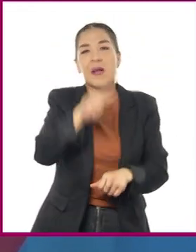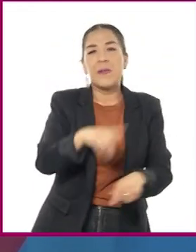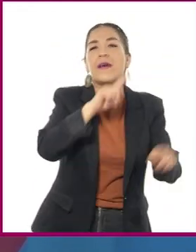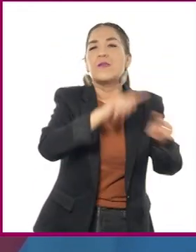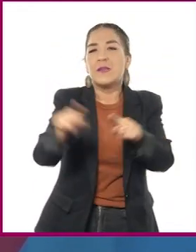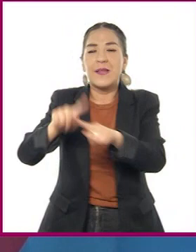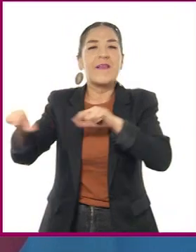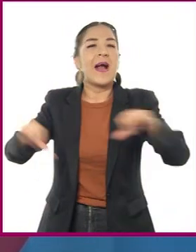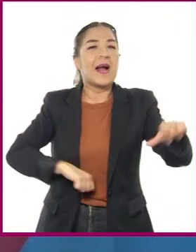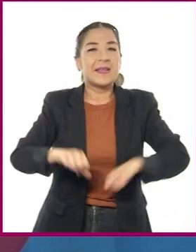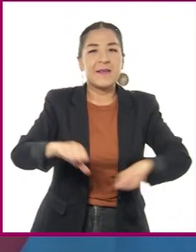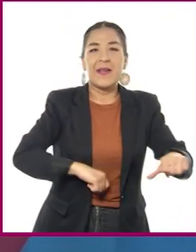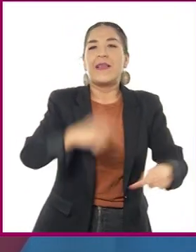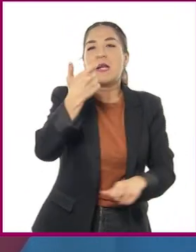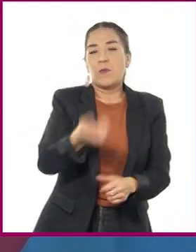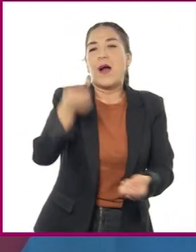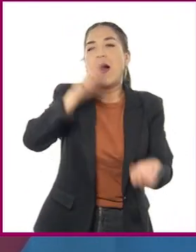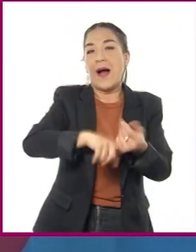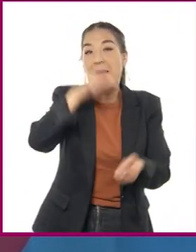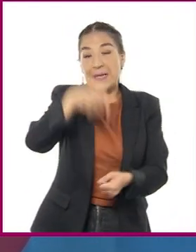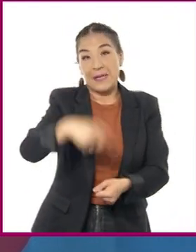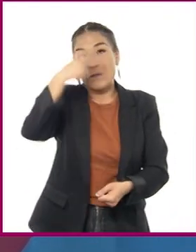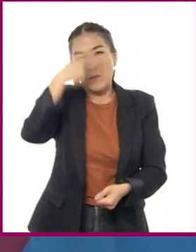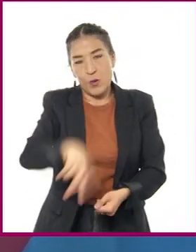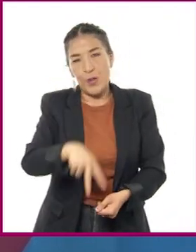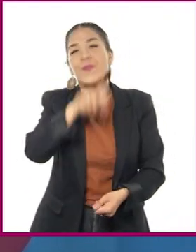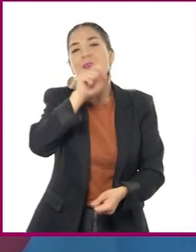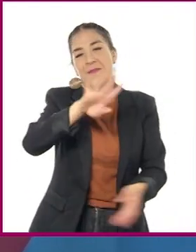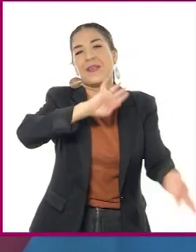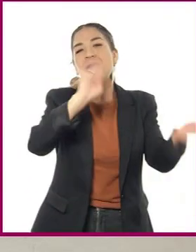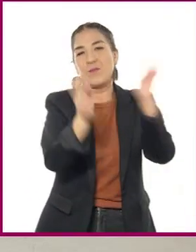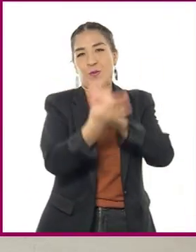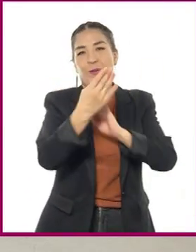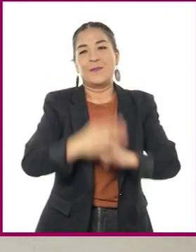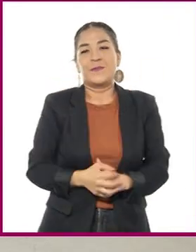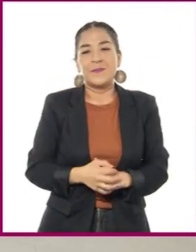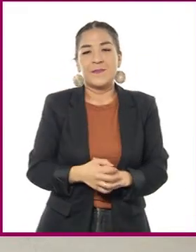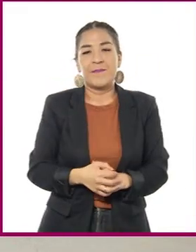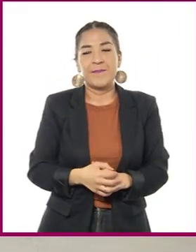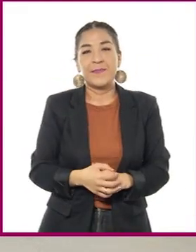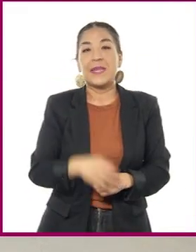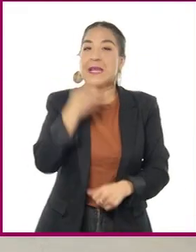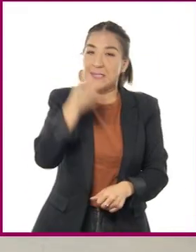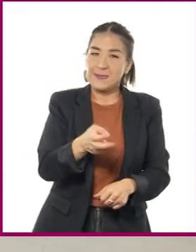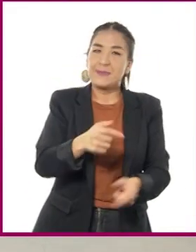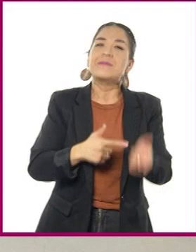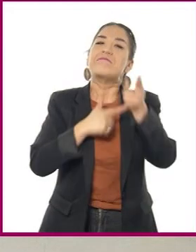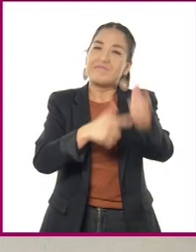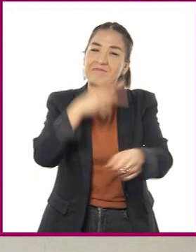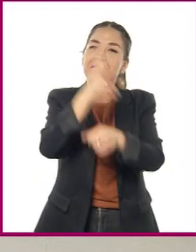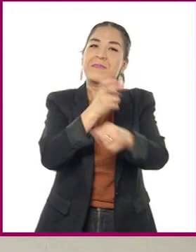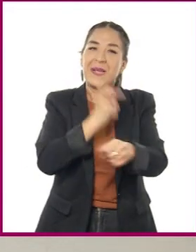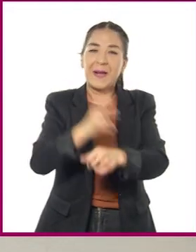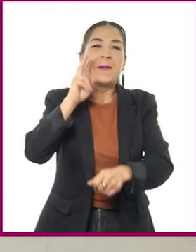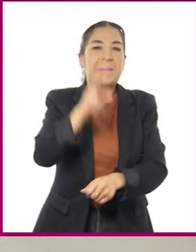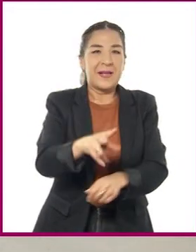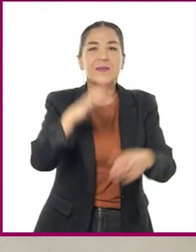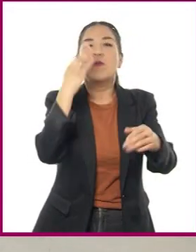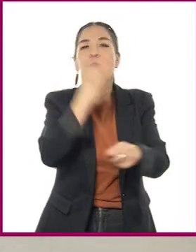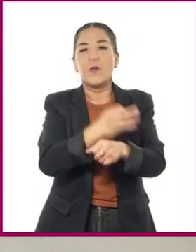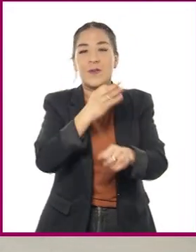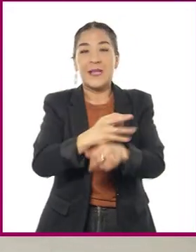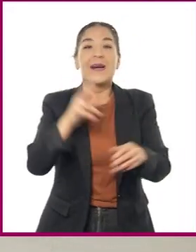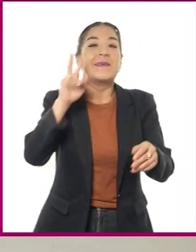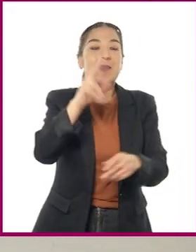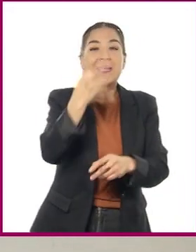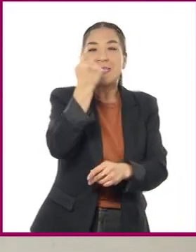las actividades económicas en México y en el mundo. Por lo que les invitamos a seguir las transmisiones de